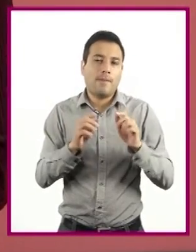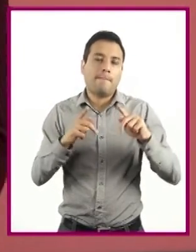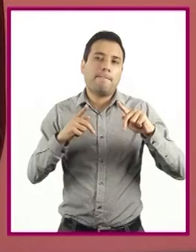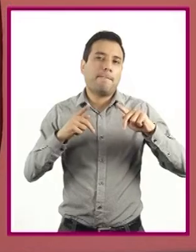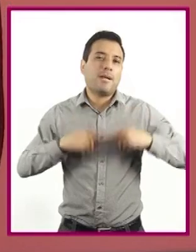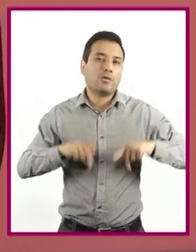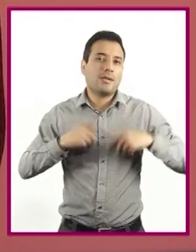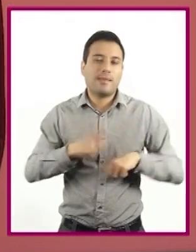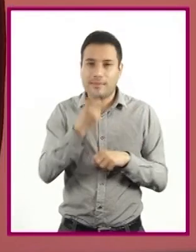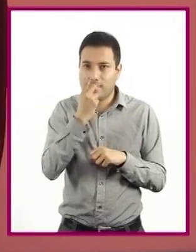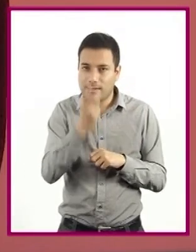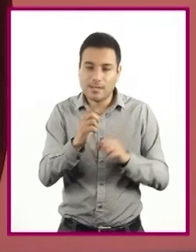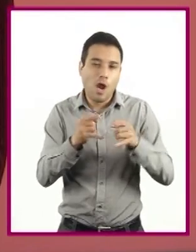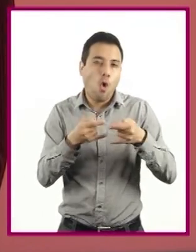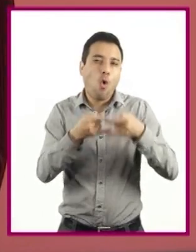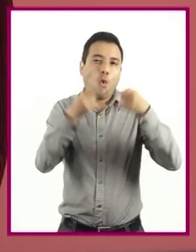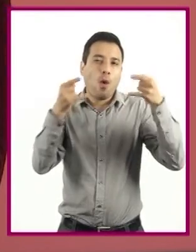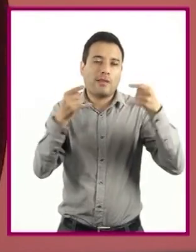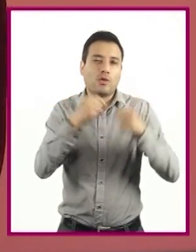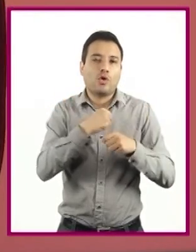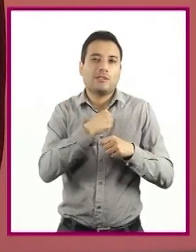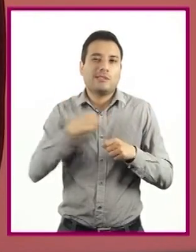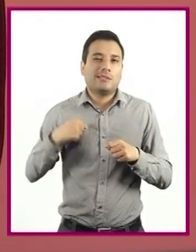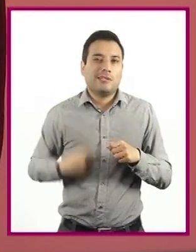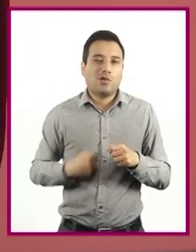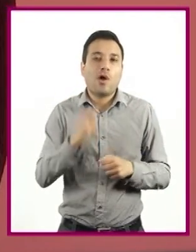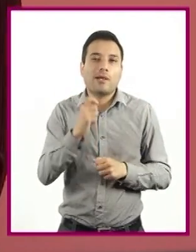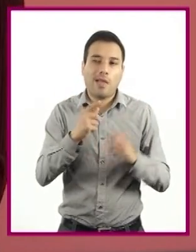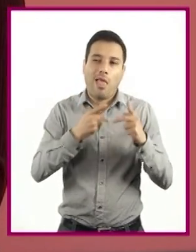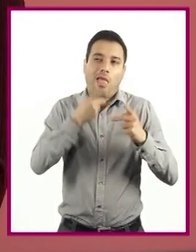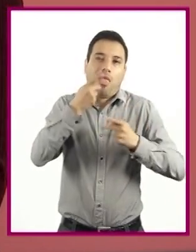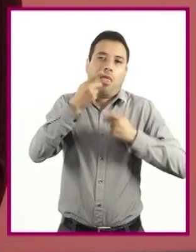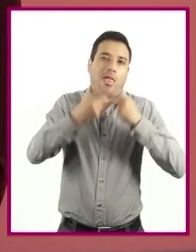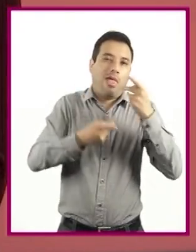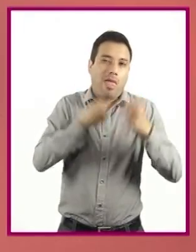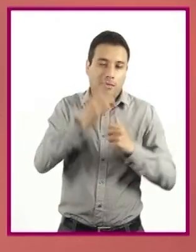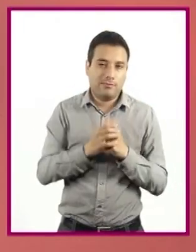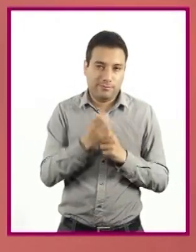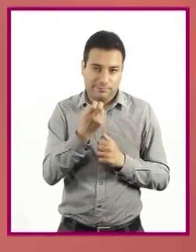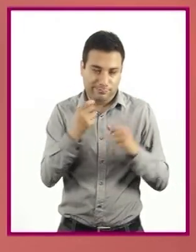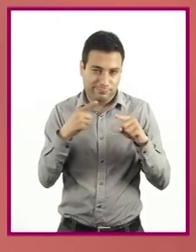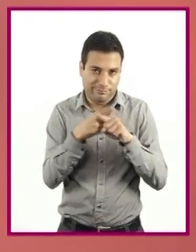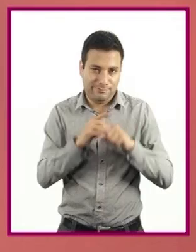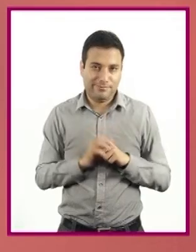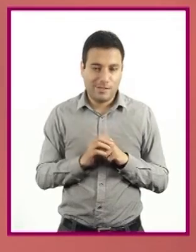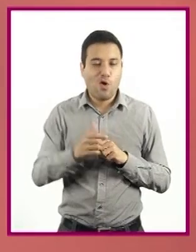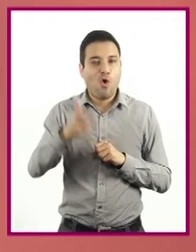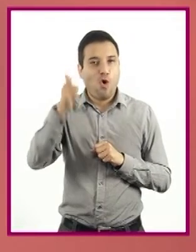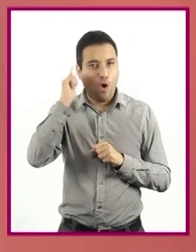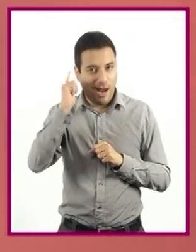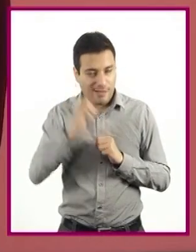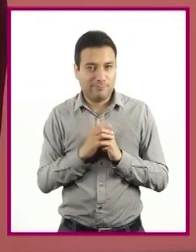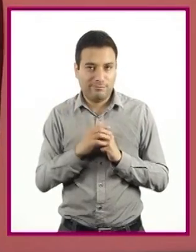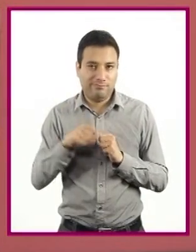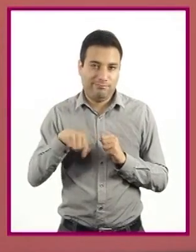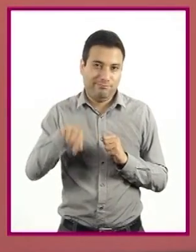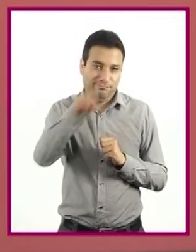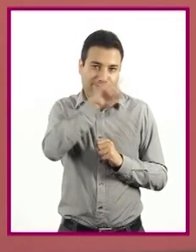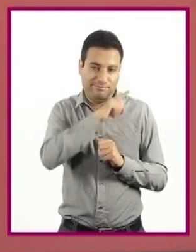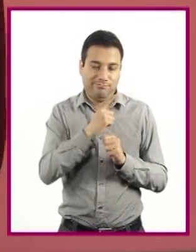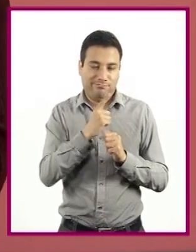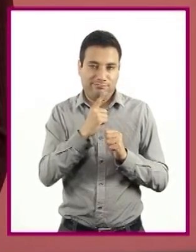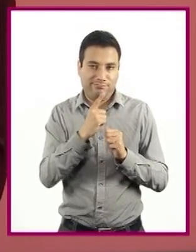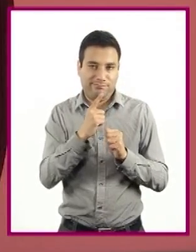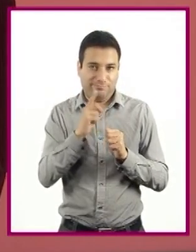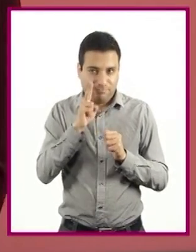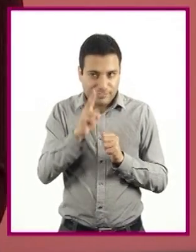que usamos para referirnos a las habladurías exageradas y poco fidedignas. Espero haberlos convencido a través de los